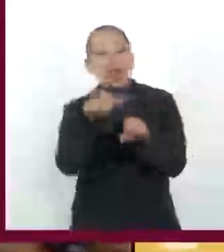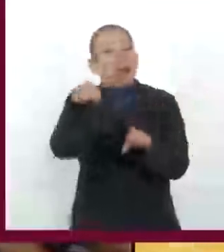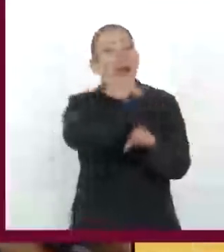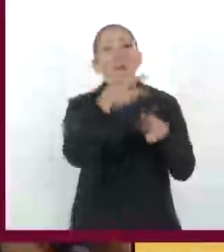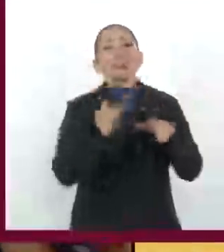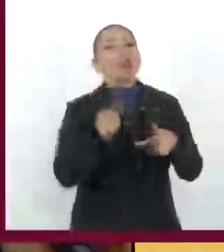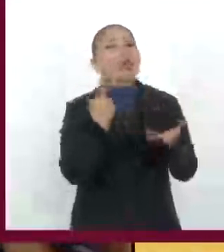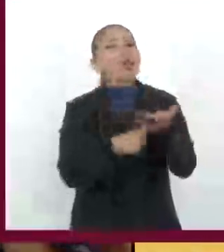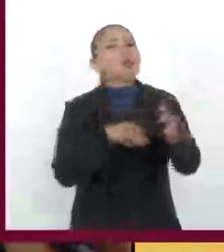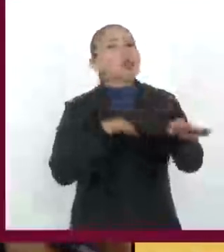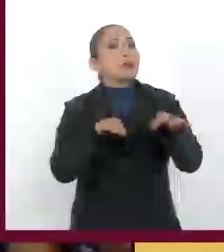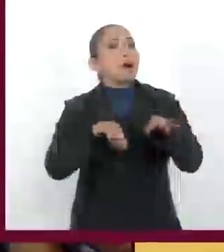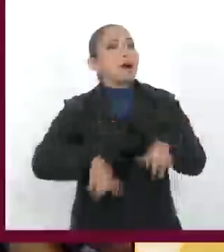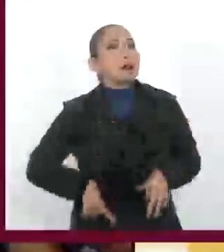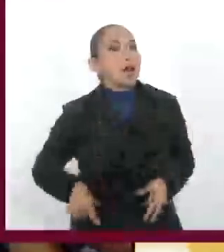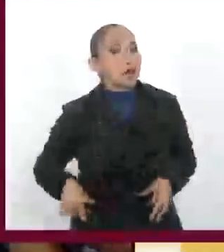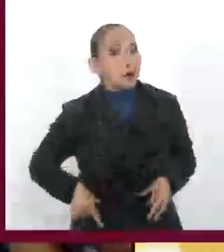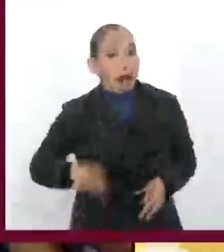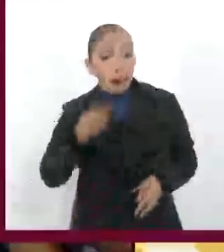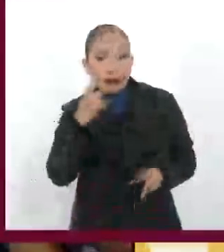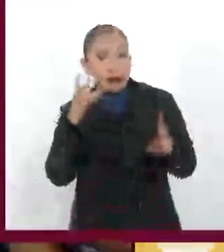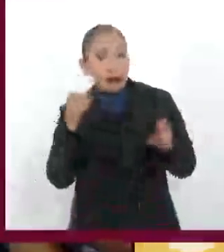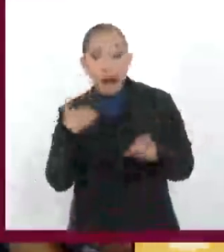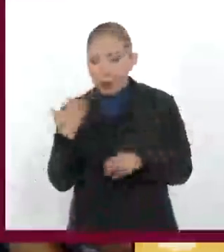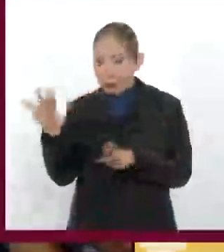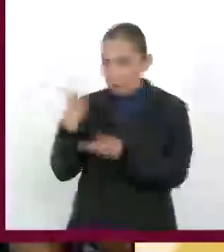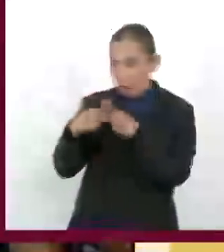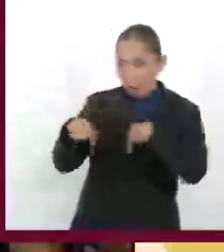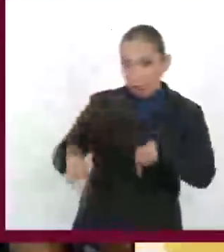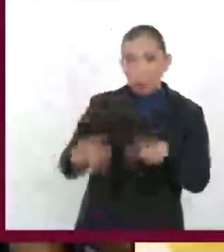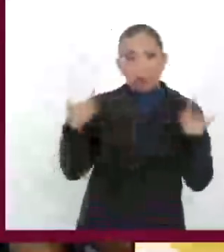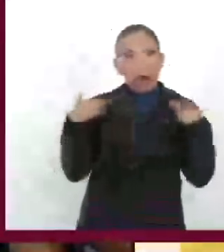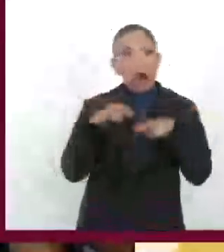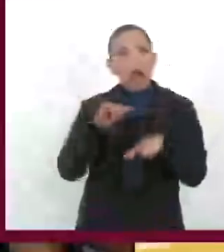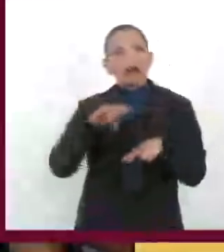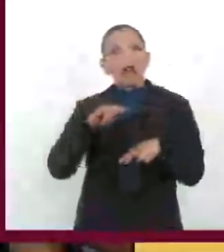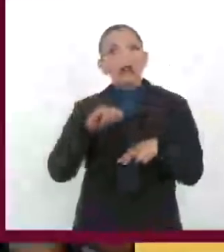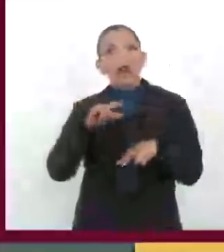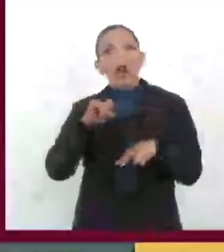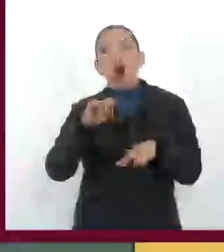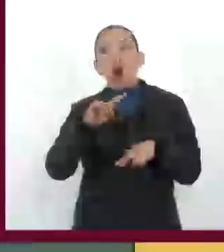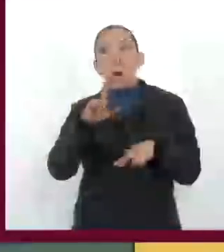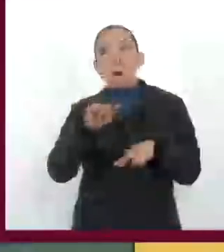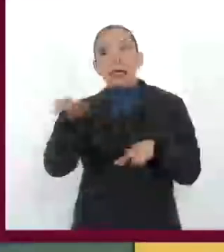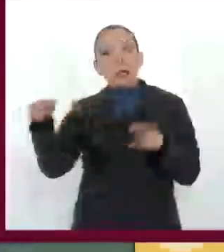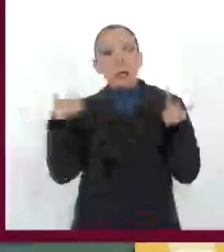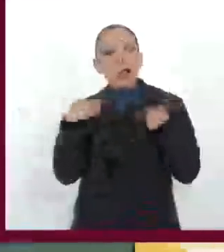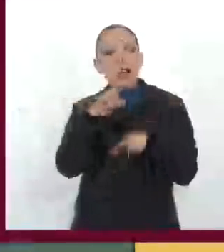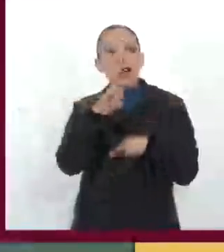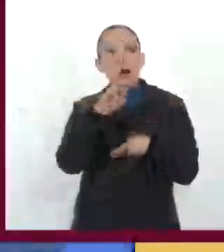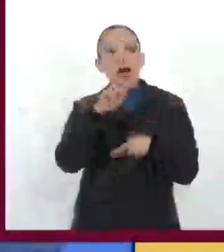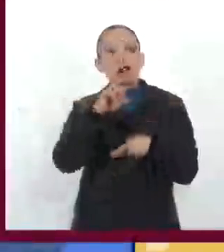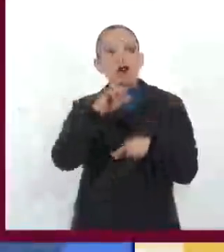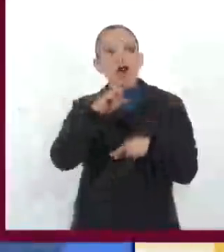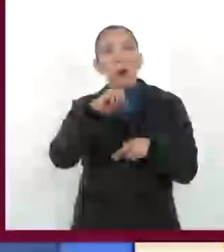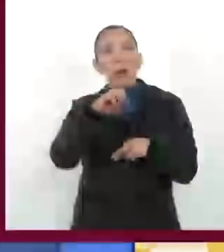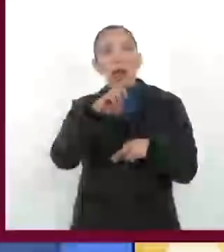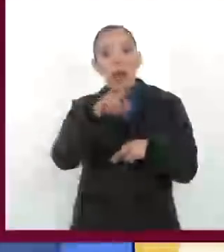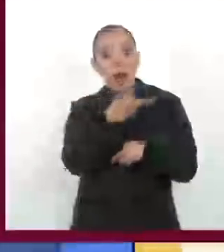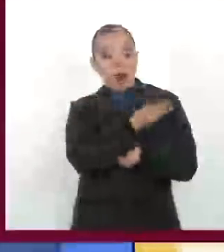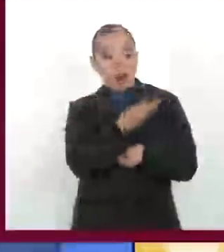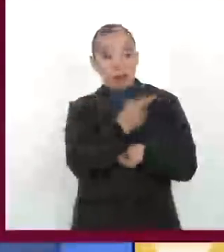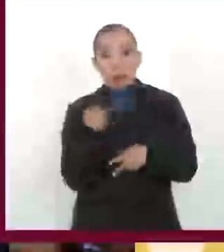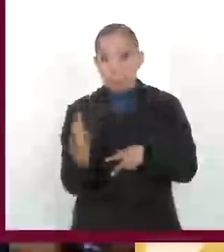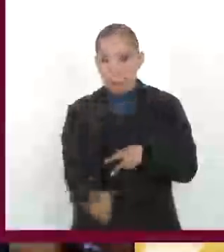las responsabilidades de los servidores públicos y para hablar de este tema nos acompañan el maestro Antonio López Ugalde y el maestro Roberto